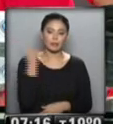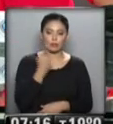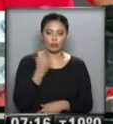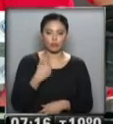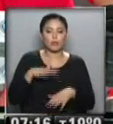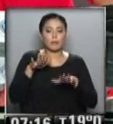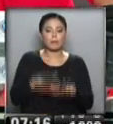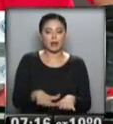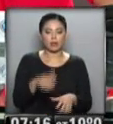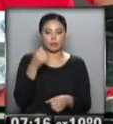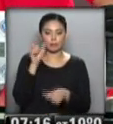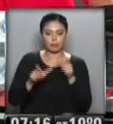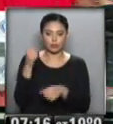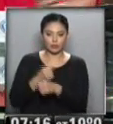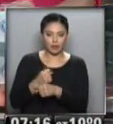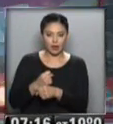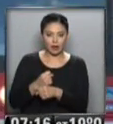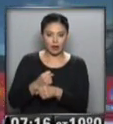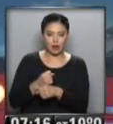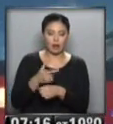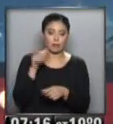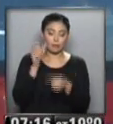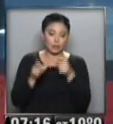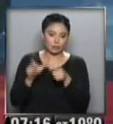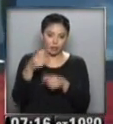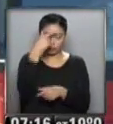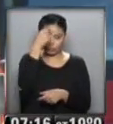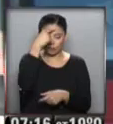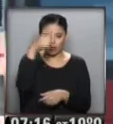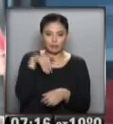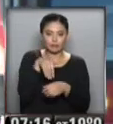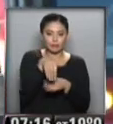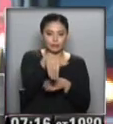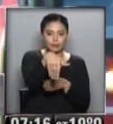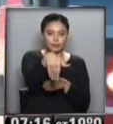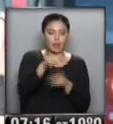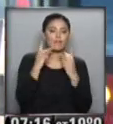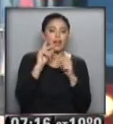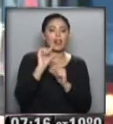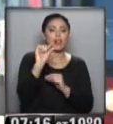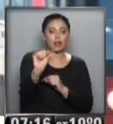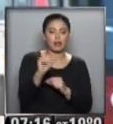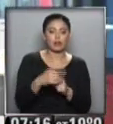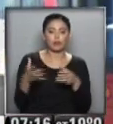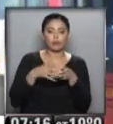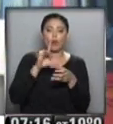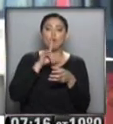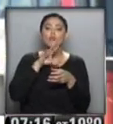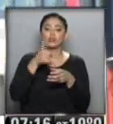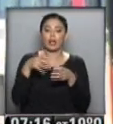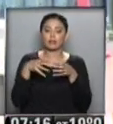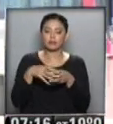paro de los trabajadores, de los choferes de los ómnibus de larga distancia nucleados en la UTA. A